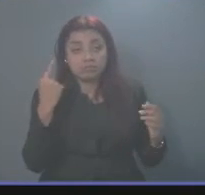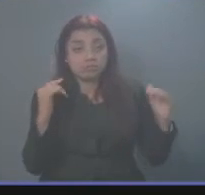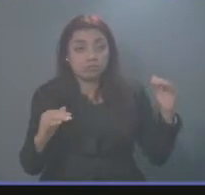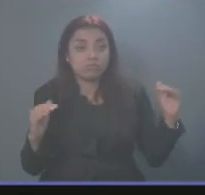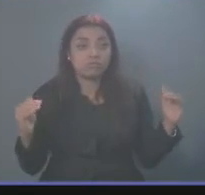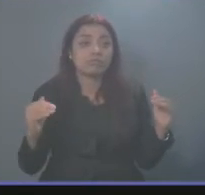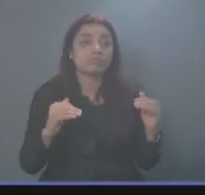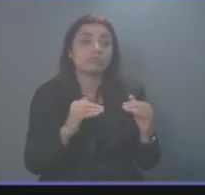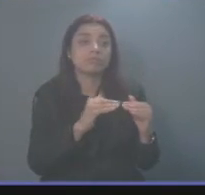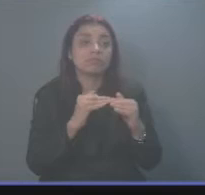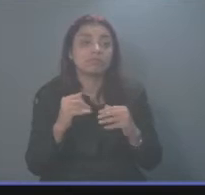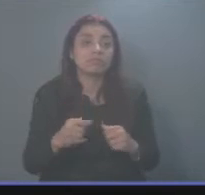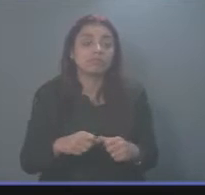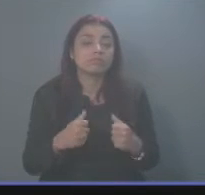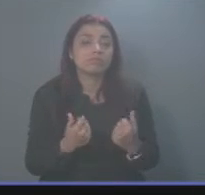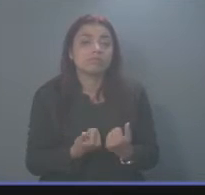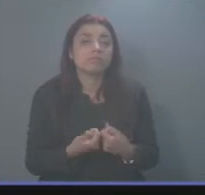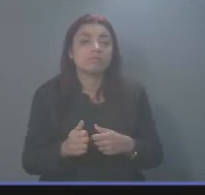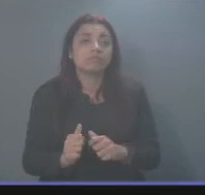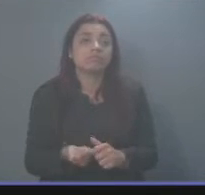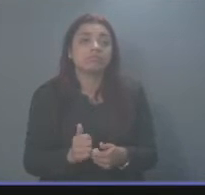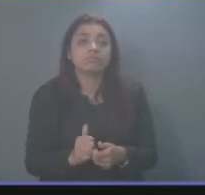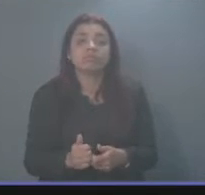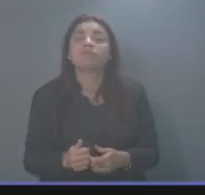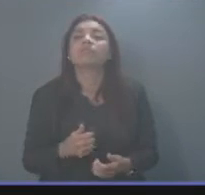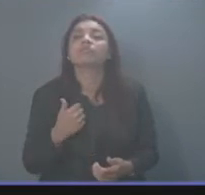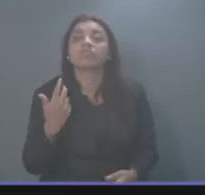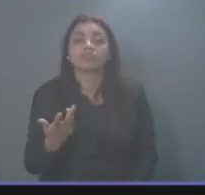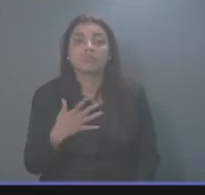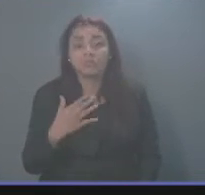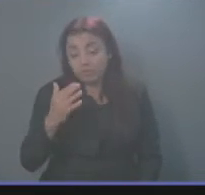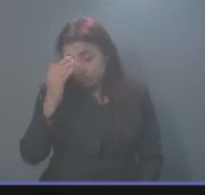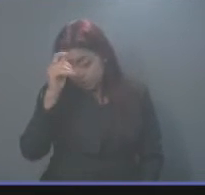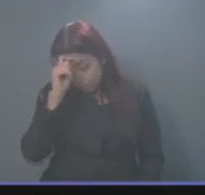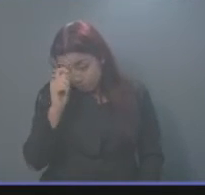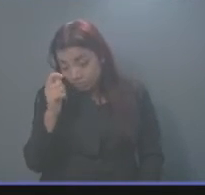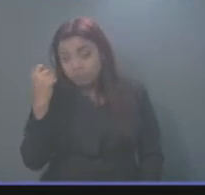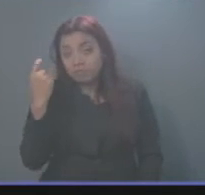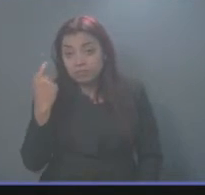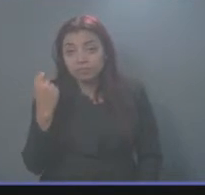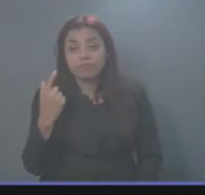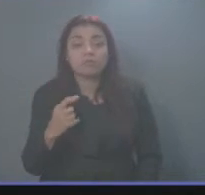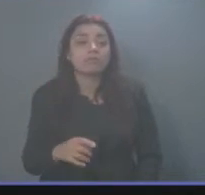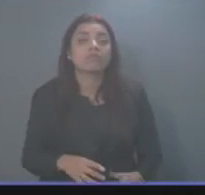las asociaciones deportivas. Las estamos reconociendo.